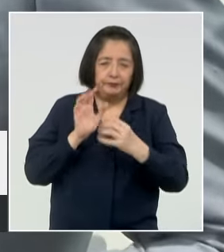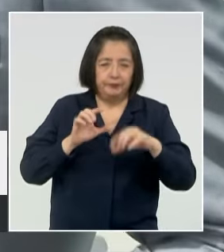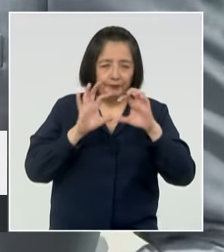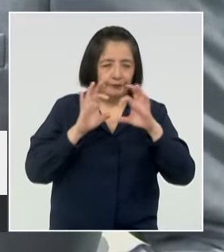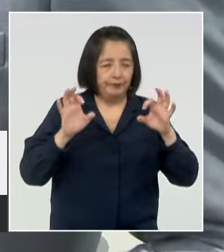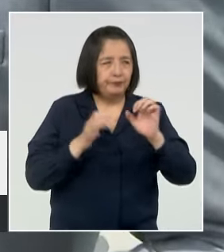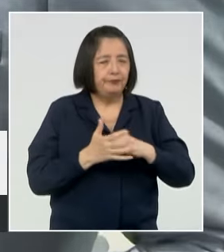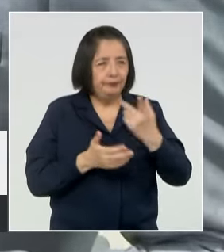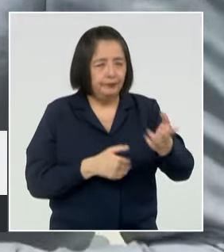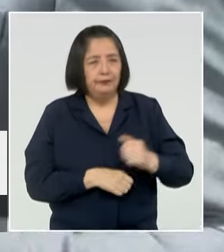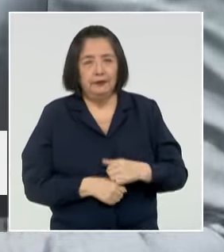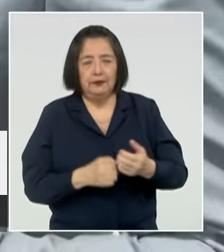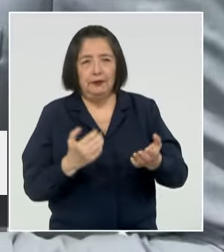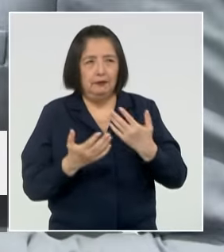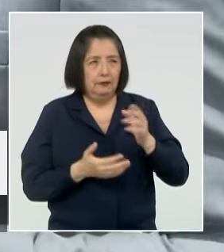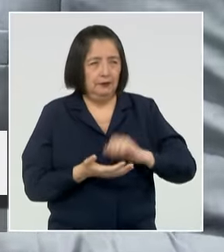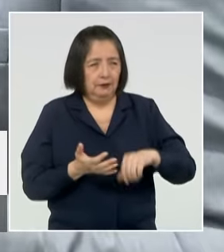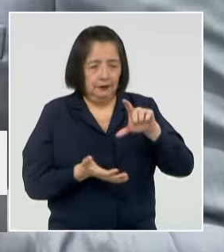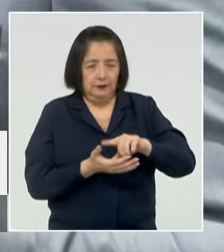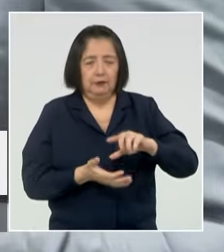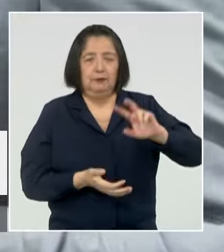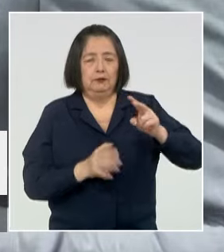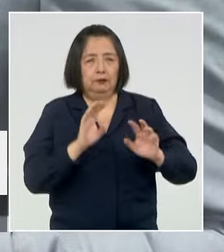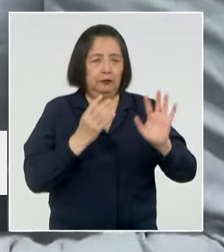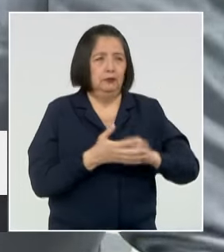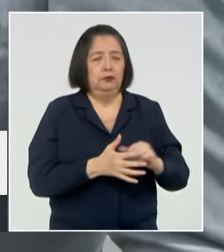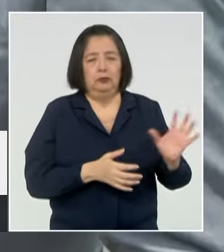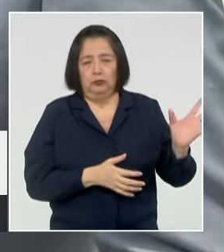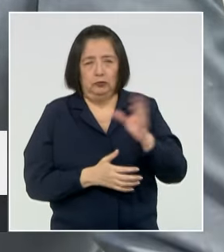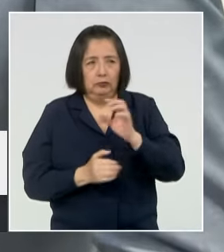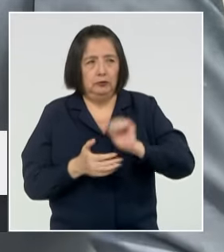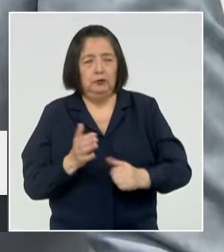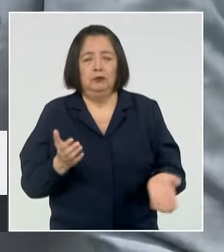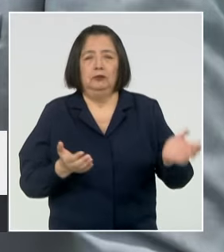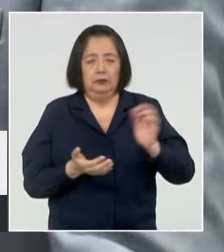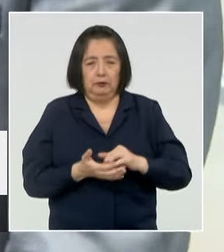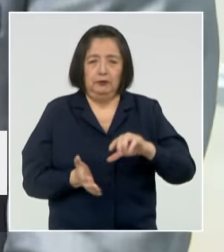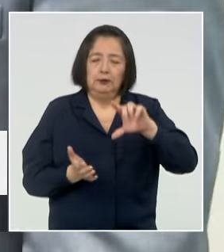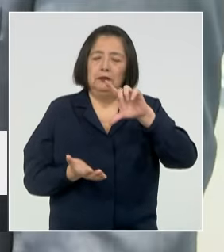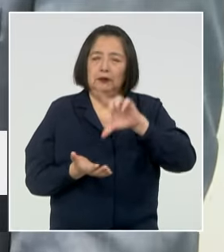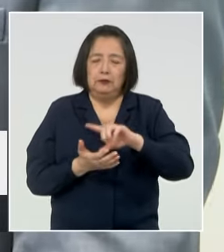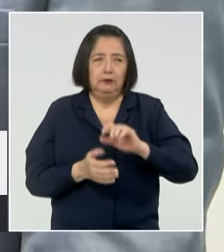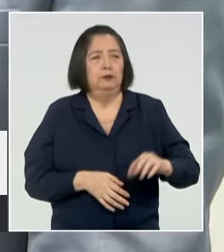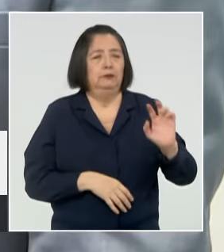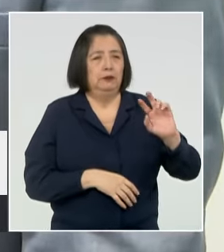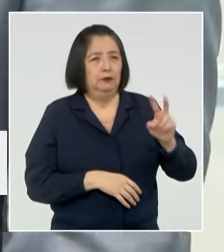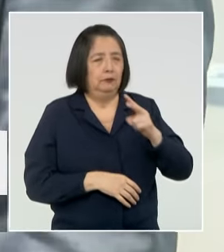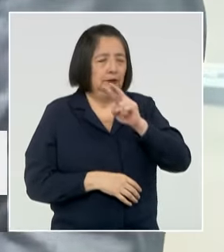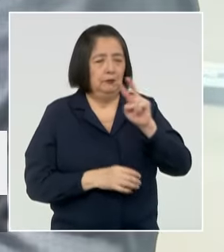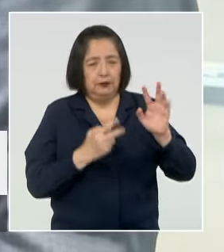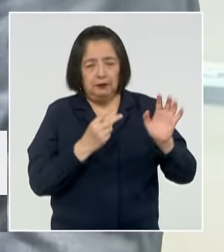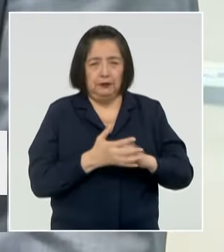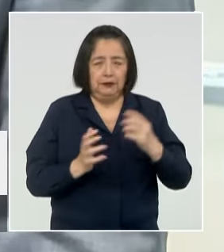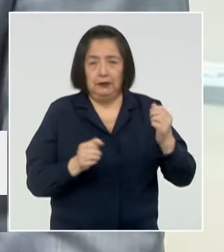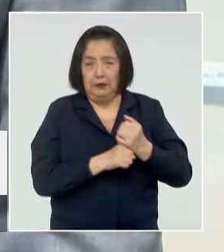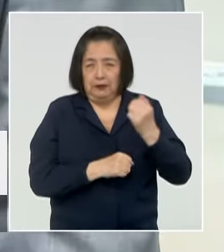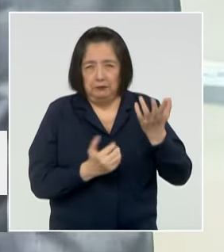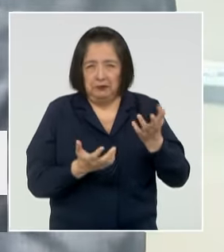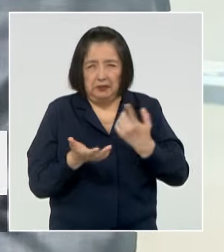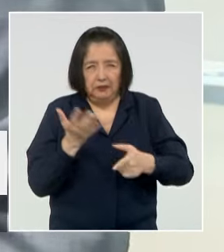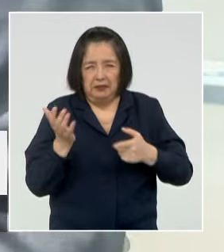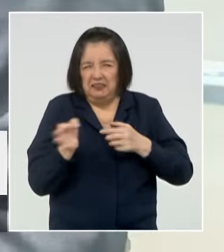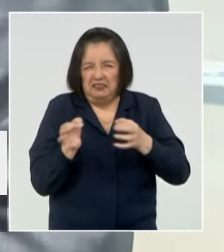presidente del COP, Renzo Mangiari, que en Lima 2019 jugamos todos y ahora se repetía que en Lima 2027 ganamos todos. ¿Qué hay detrás de esta frase? Explícanos,